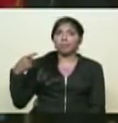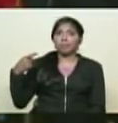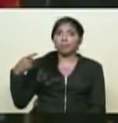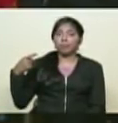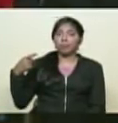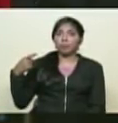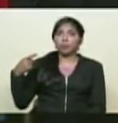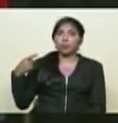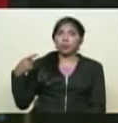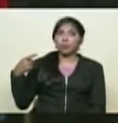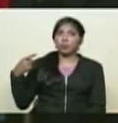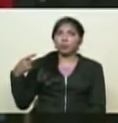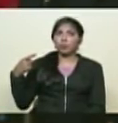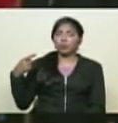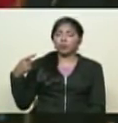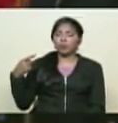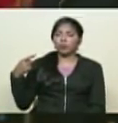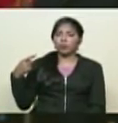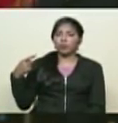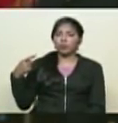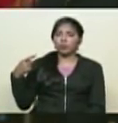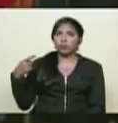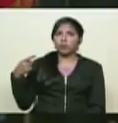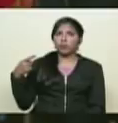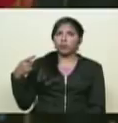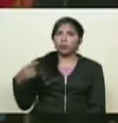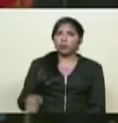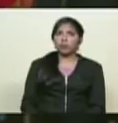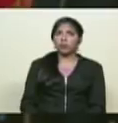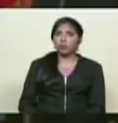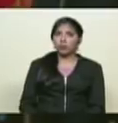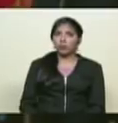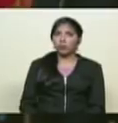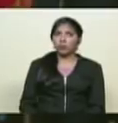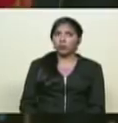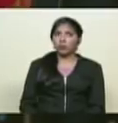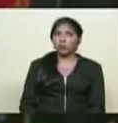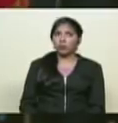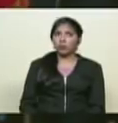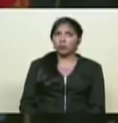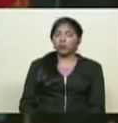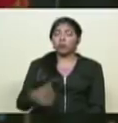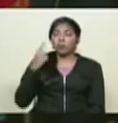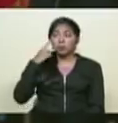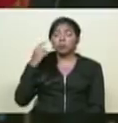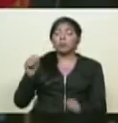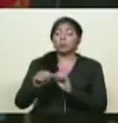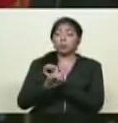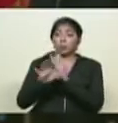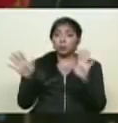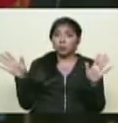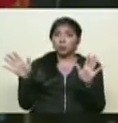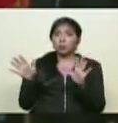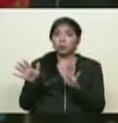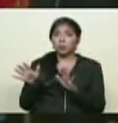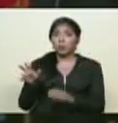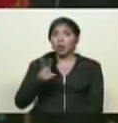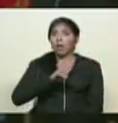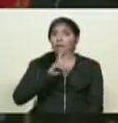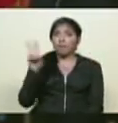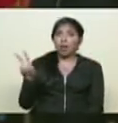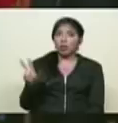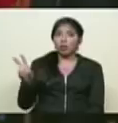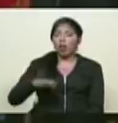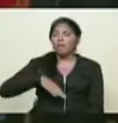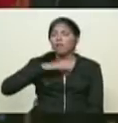la respuesta a las motivaciones están son claras y tienen que ver con que venezuela es el país que tiene más